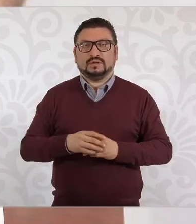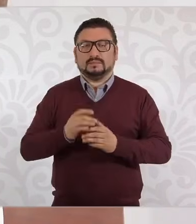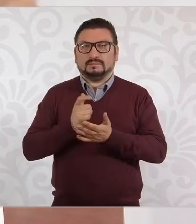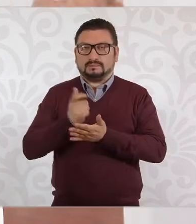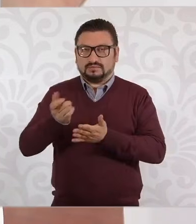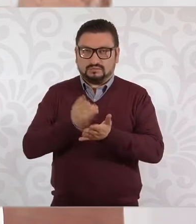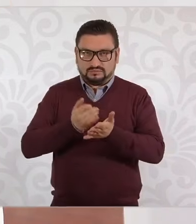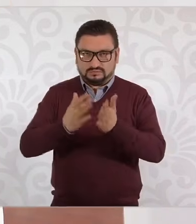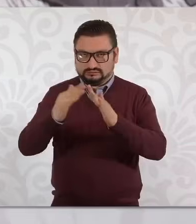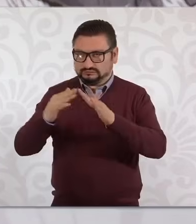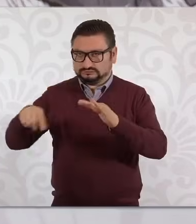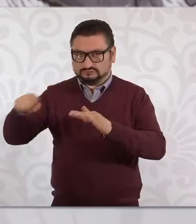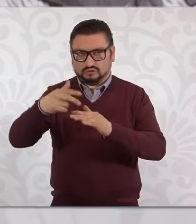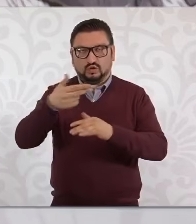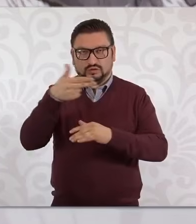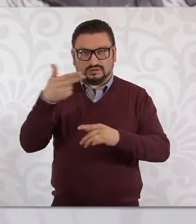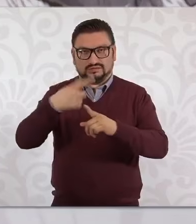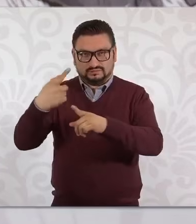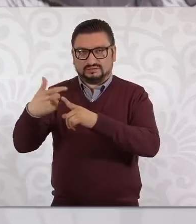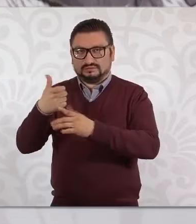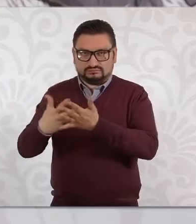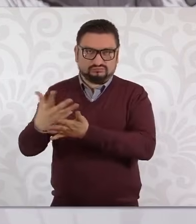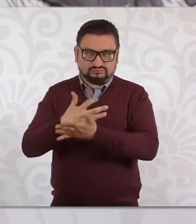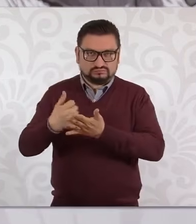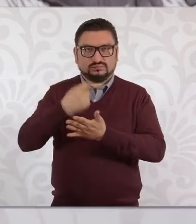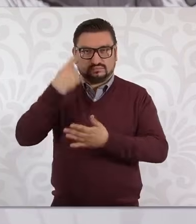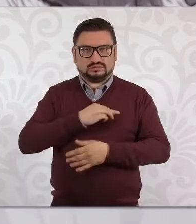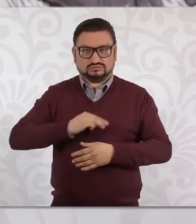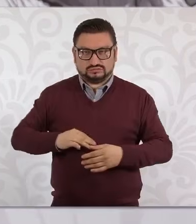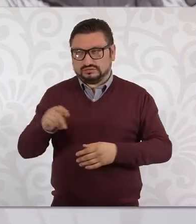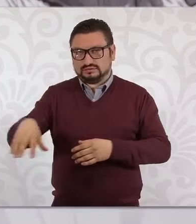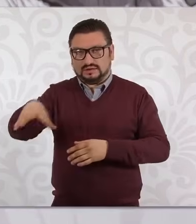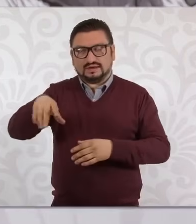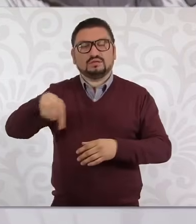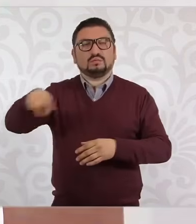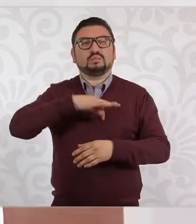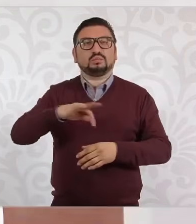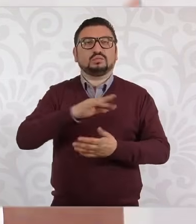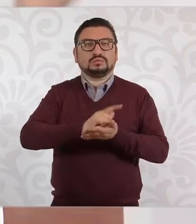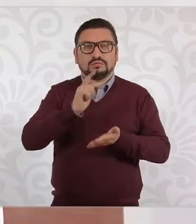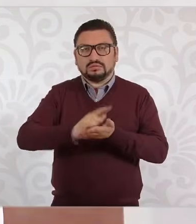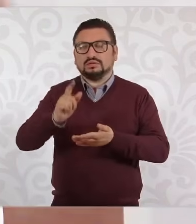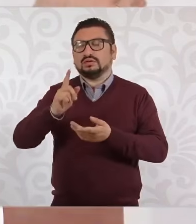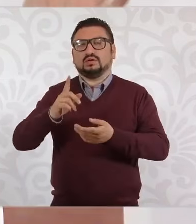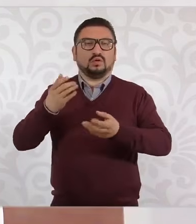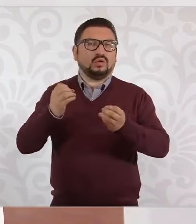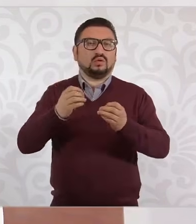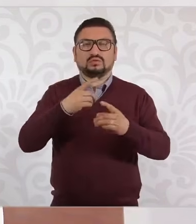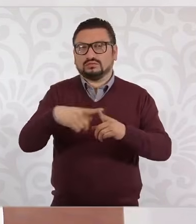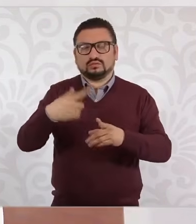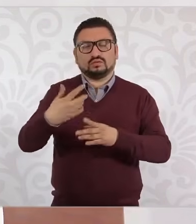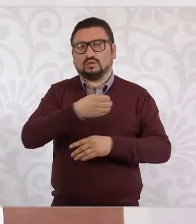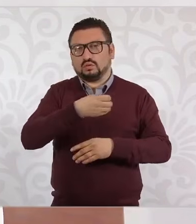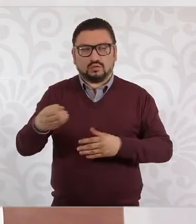predial a los propios hoteleros, etcétera, pues recabara los recursos para poder hacer la limpieza y toda la operación de